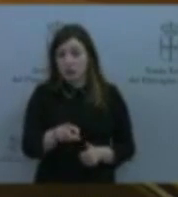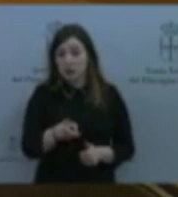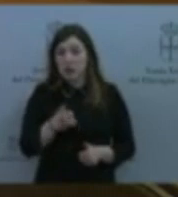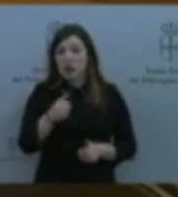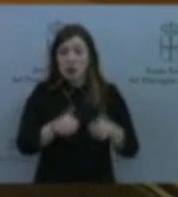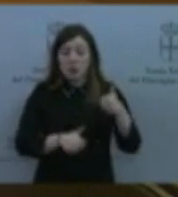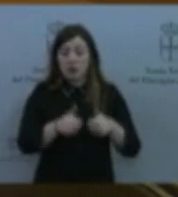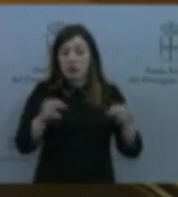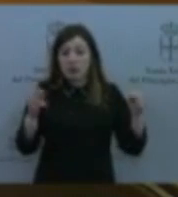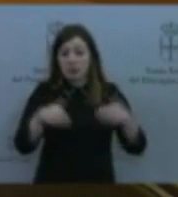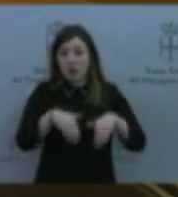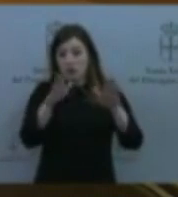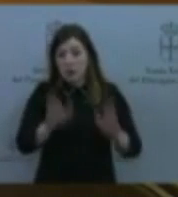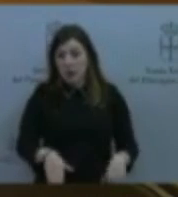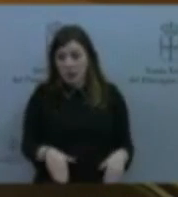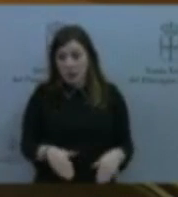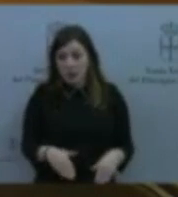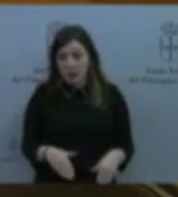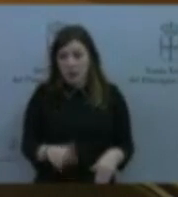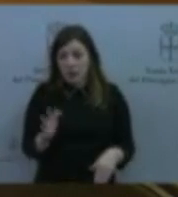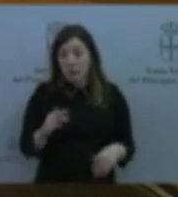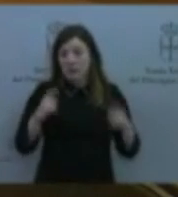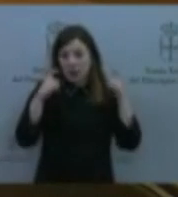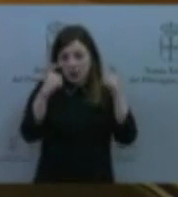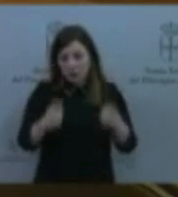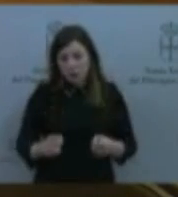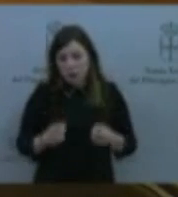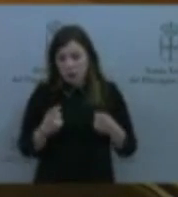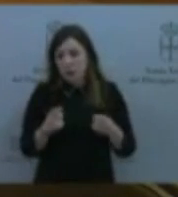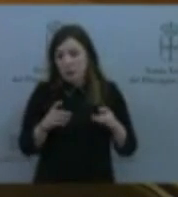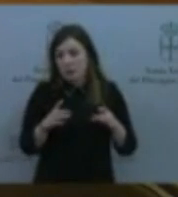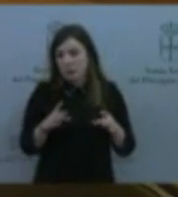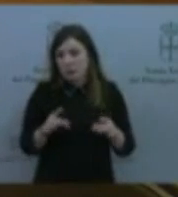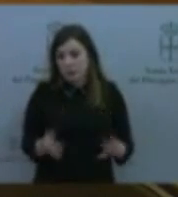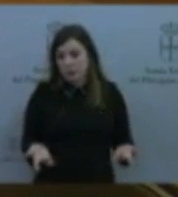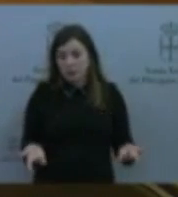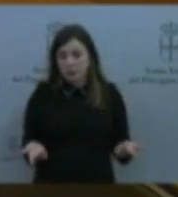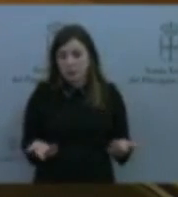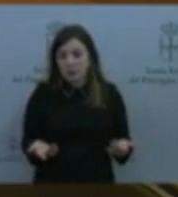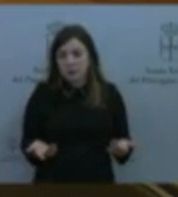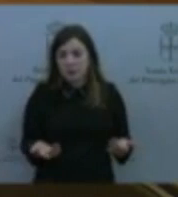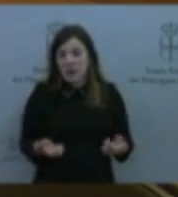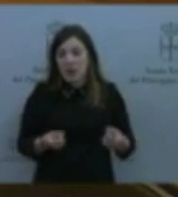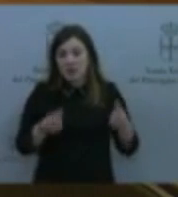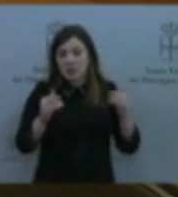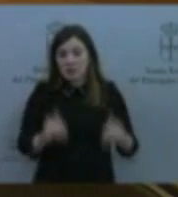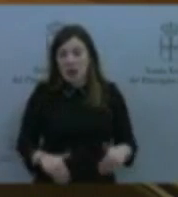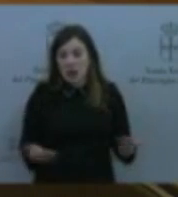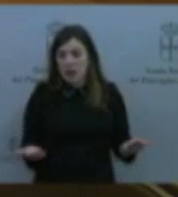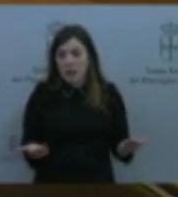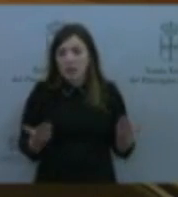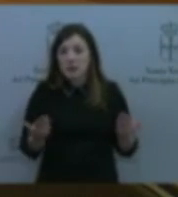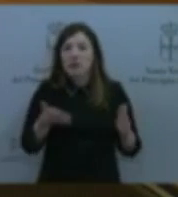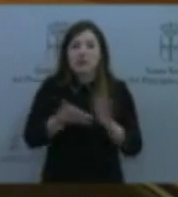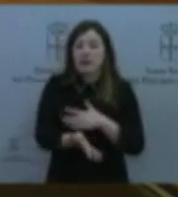este esfuerzo malversado y malgastado. Sería una enorme torpeza, así que faigan por mantener